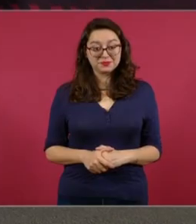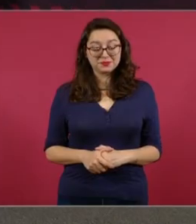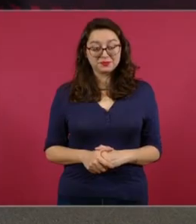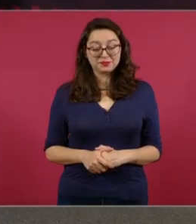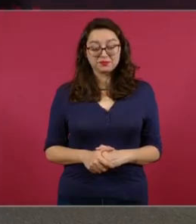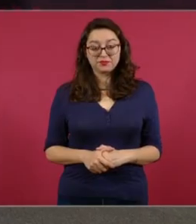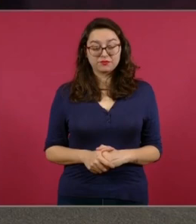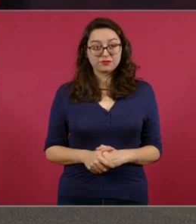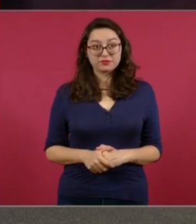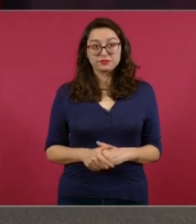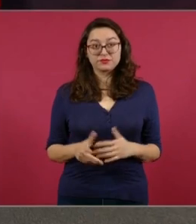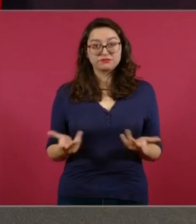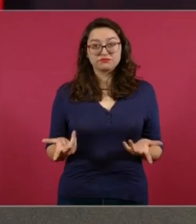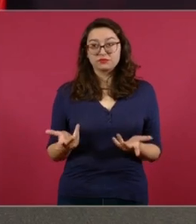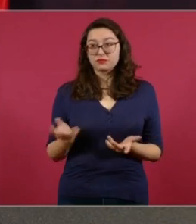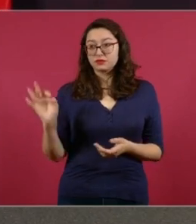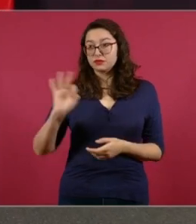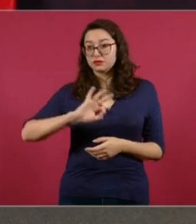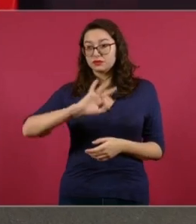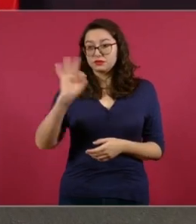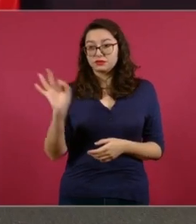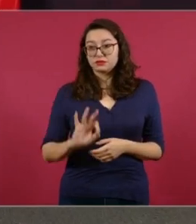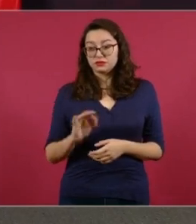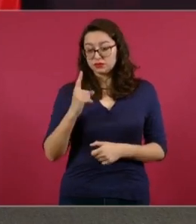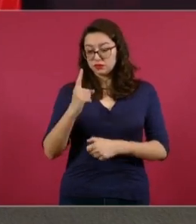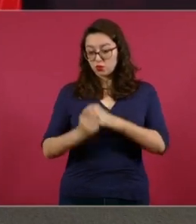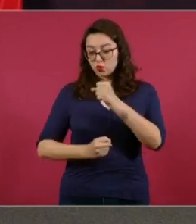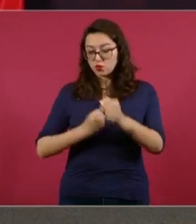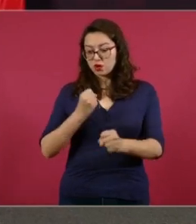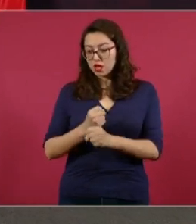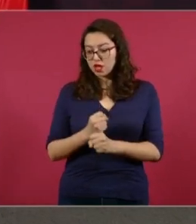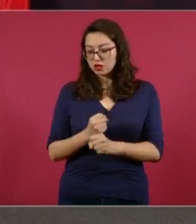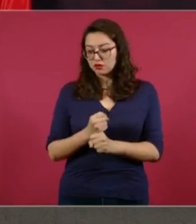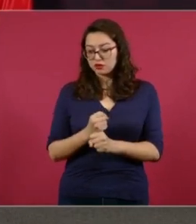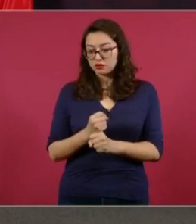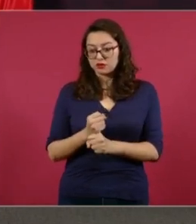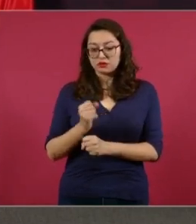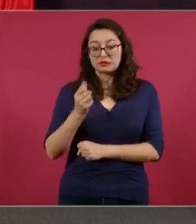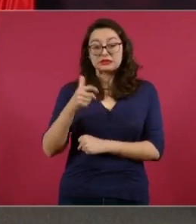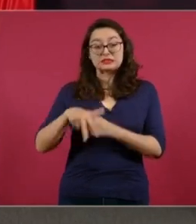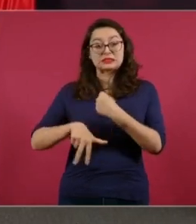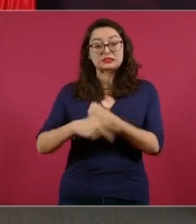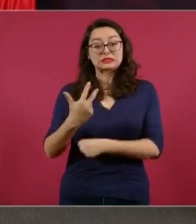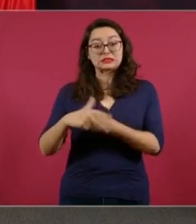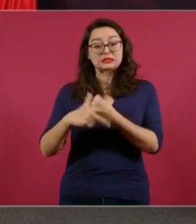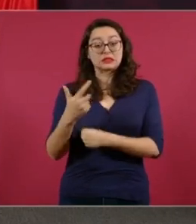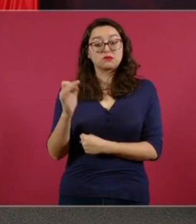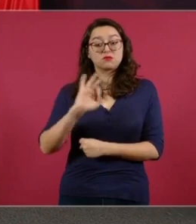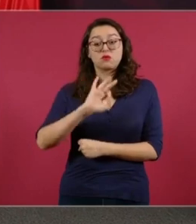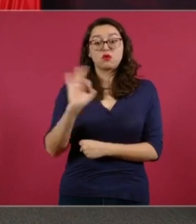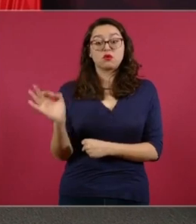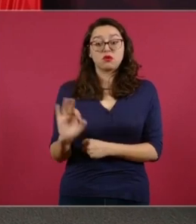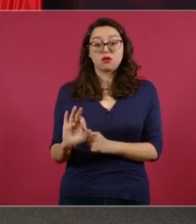Estamos hablando de una tasa de crecimiento anual promedio del 13%.